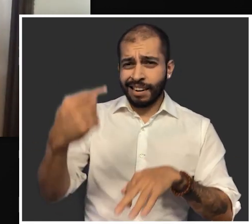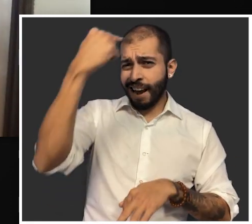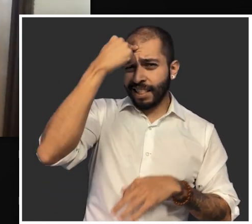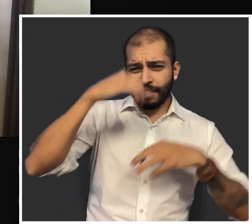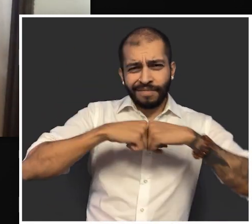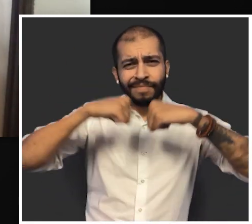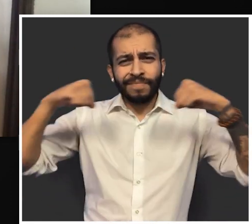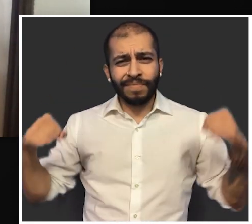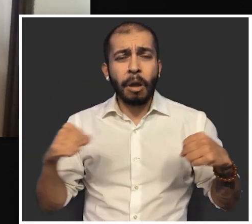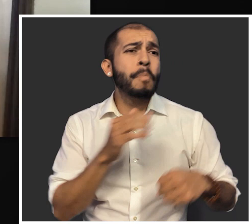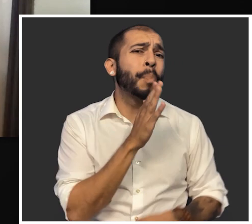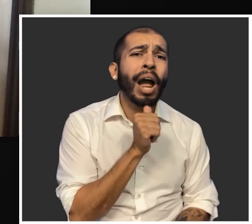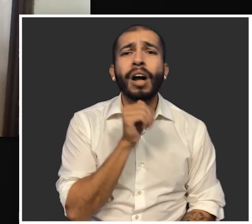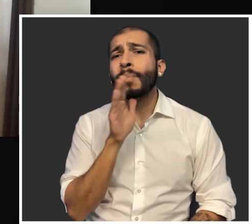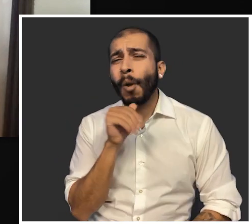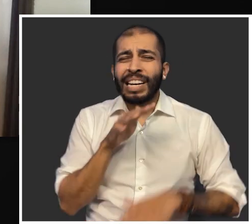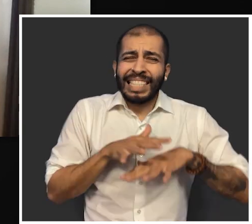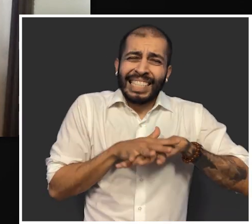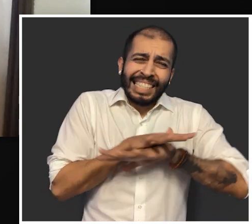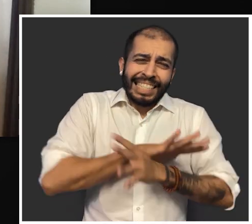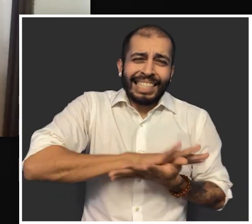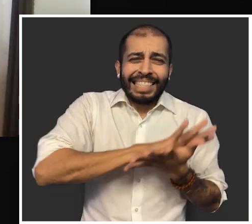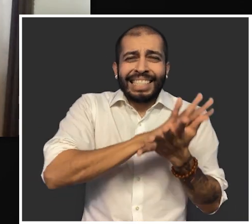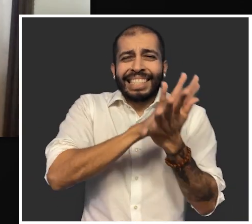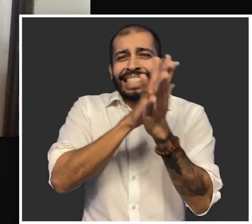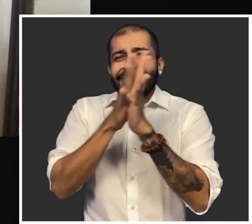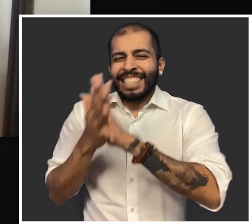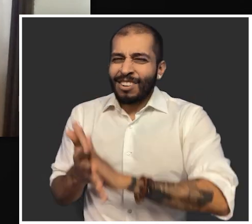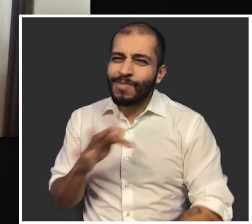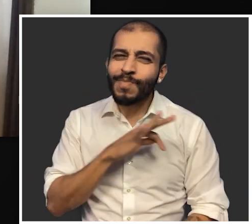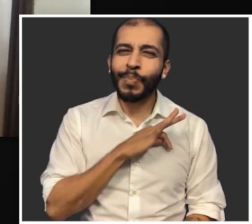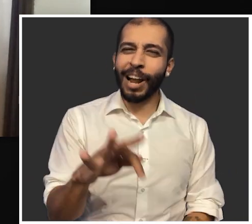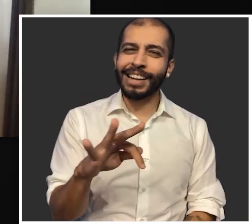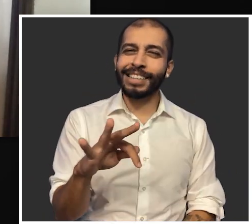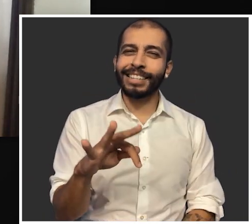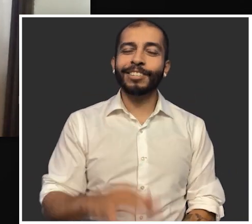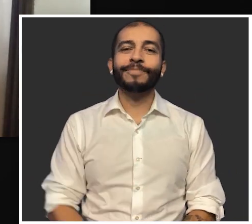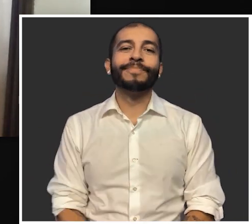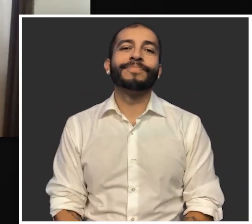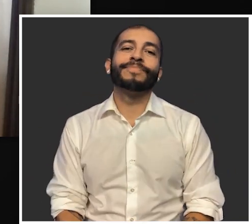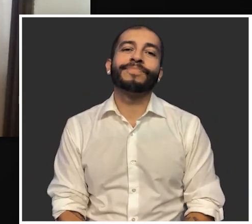mucho trabajo, cambiar la cinta en mi cabeza. De